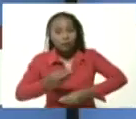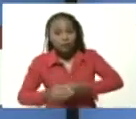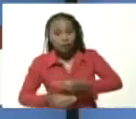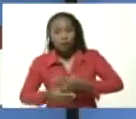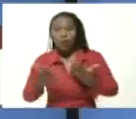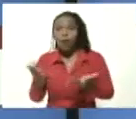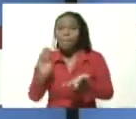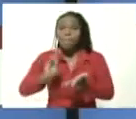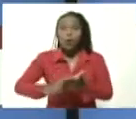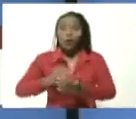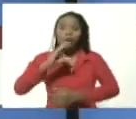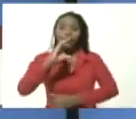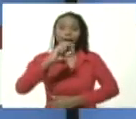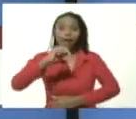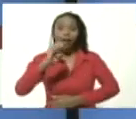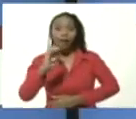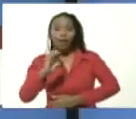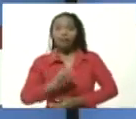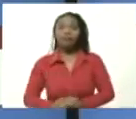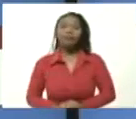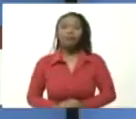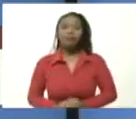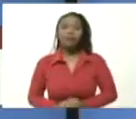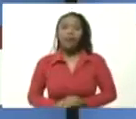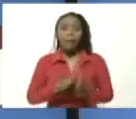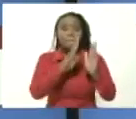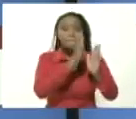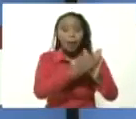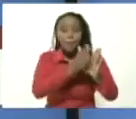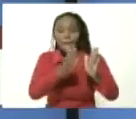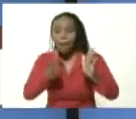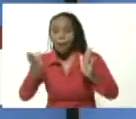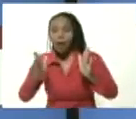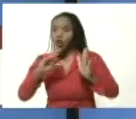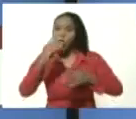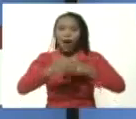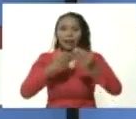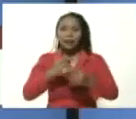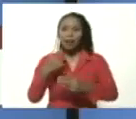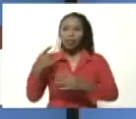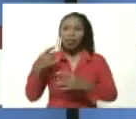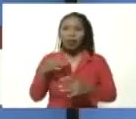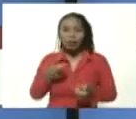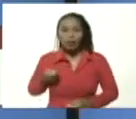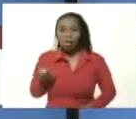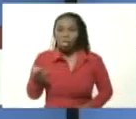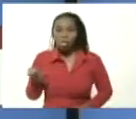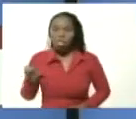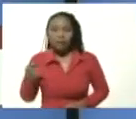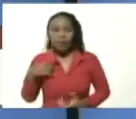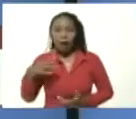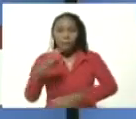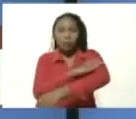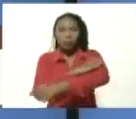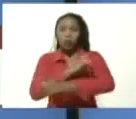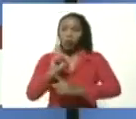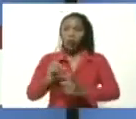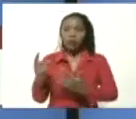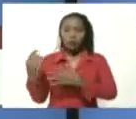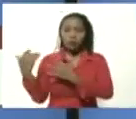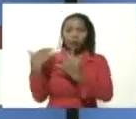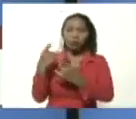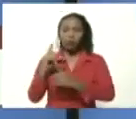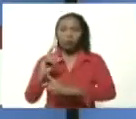que establece el CNE en el cronograma, no caer en las provocaciones de la derecha. Si ellos se